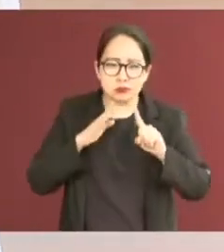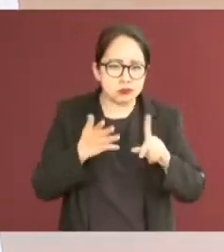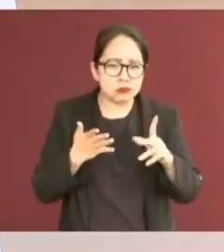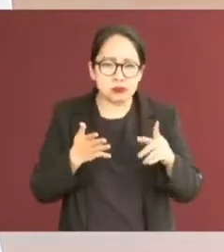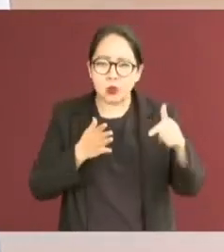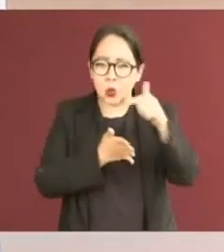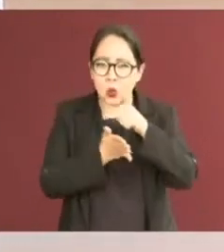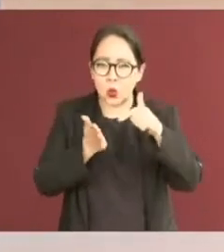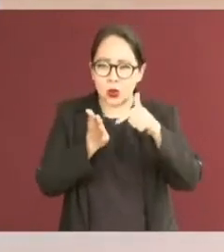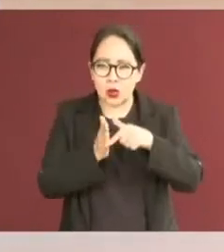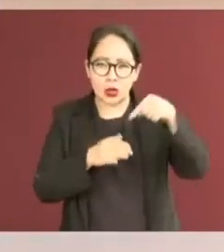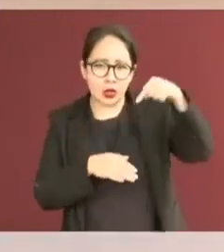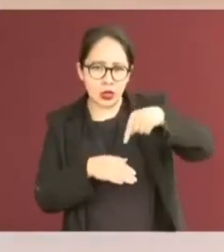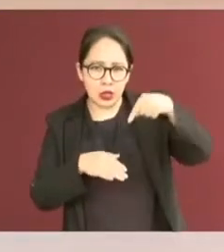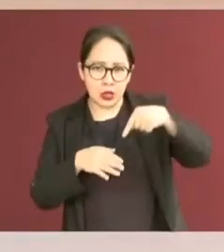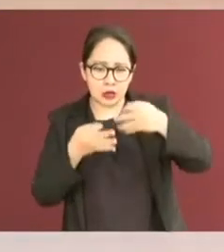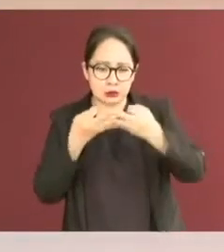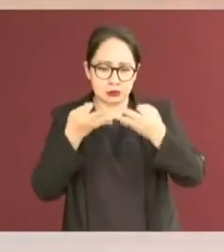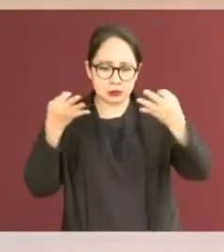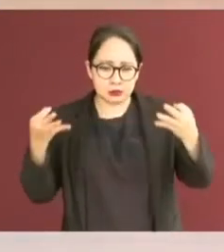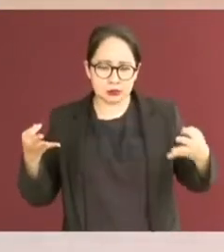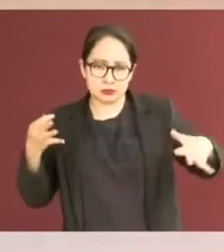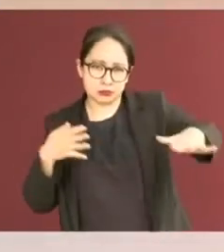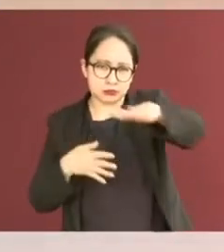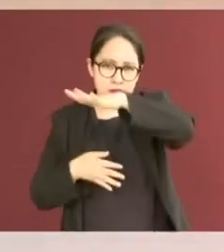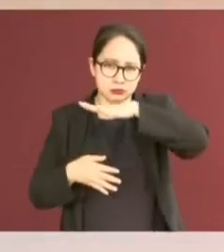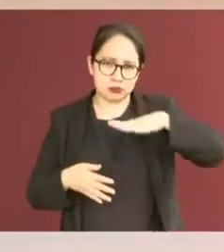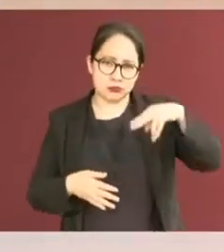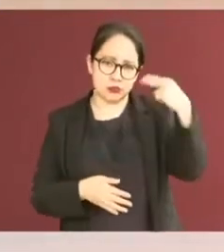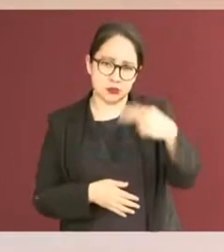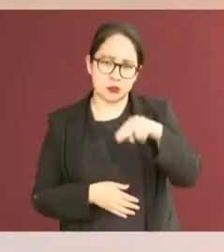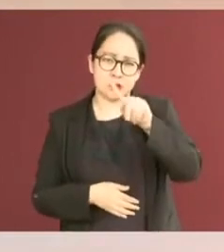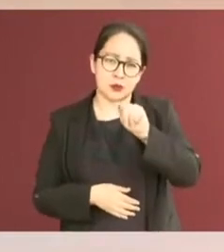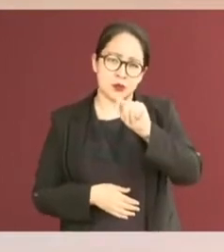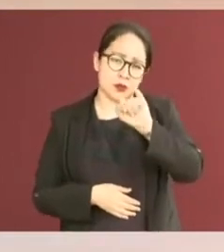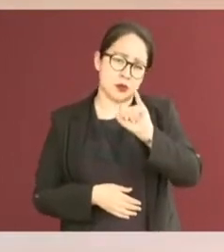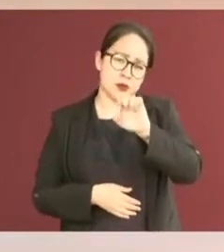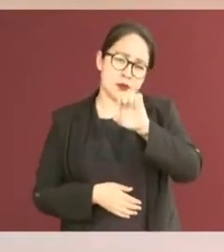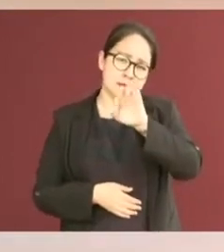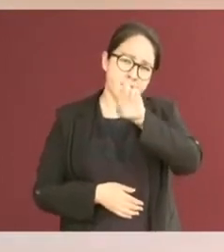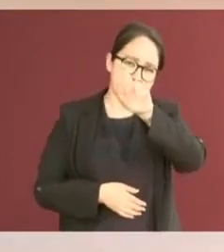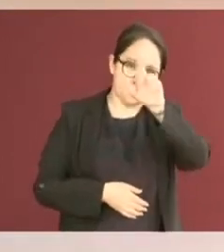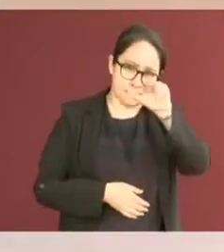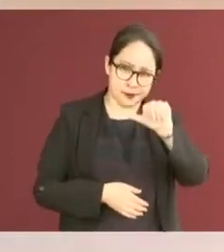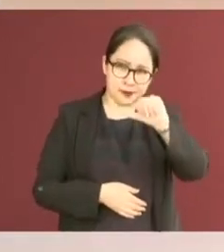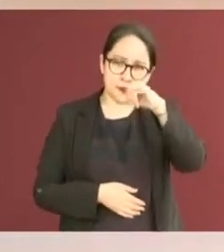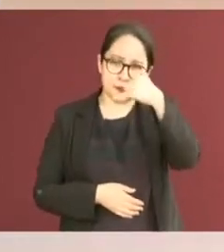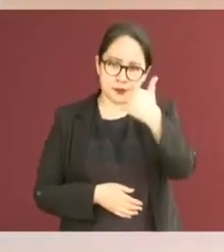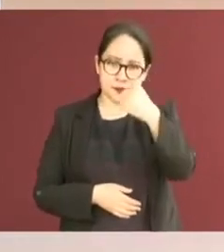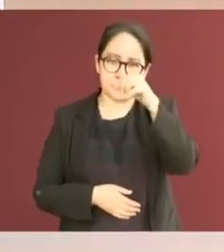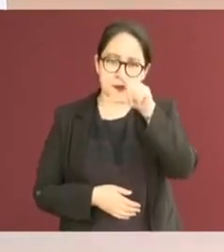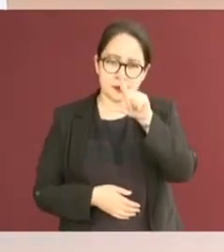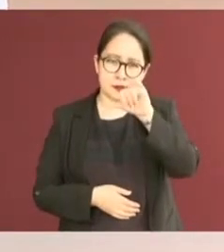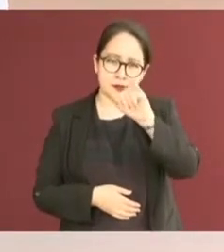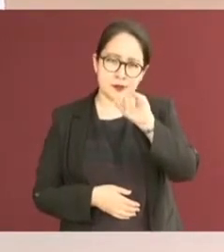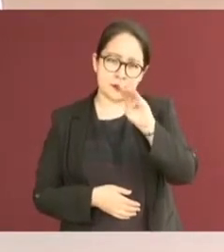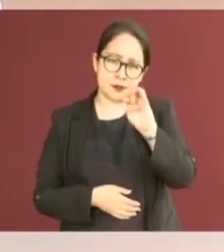parcela, este ejido Tierra y Libertad en Azueta, es